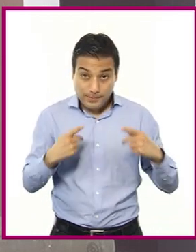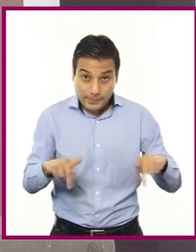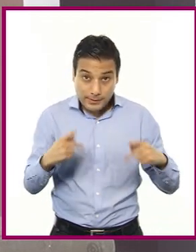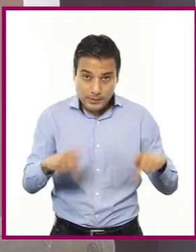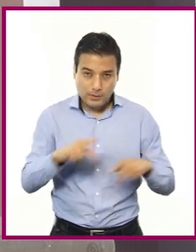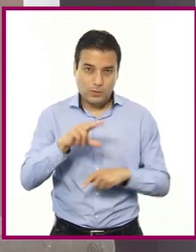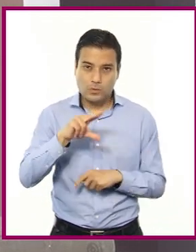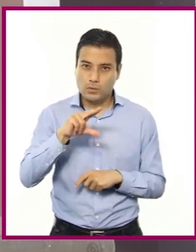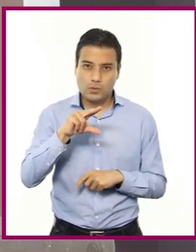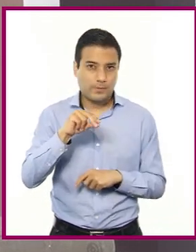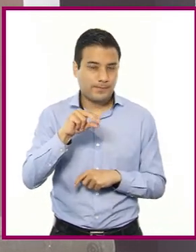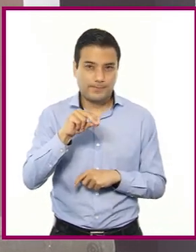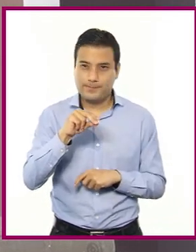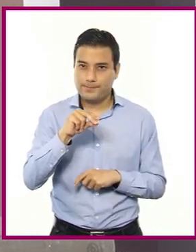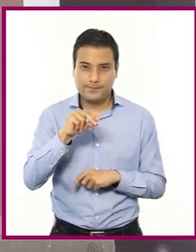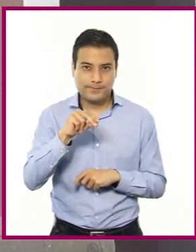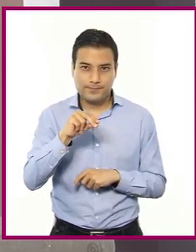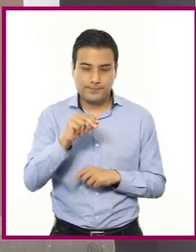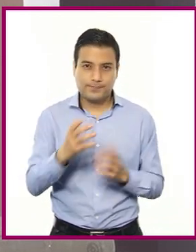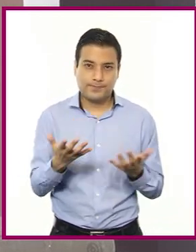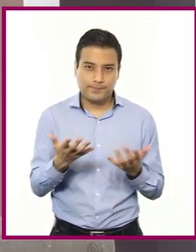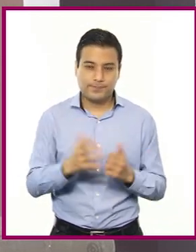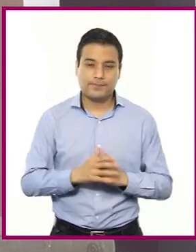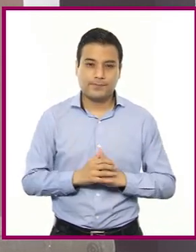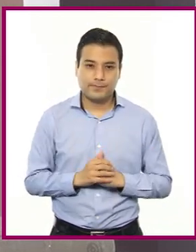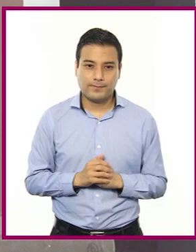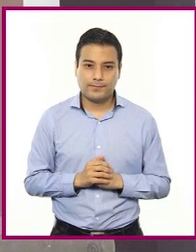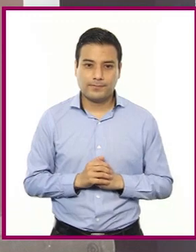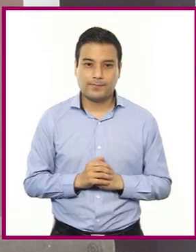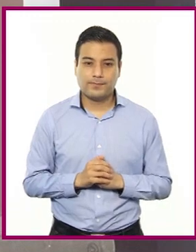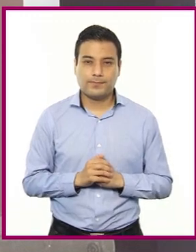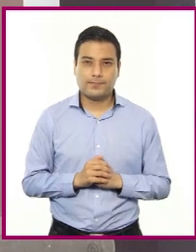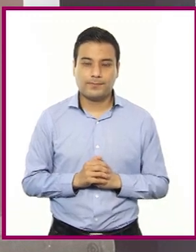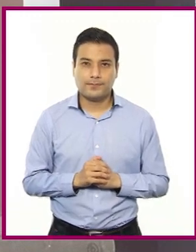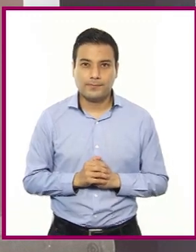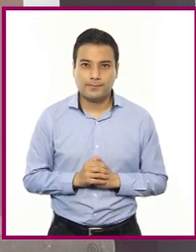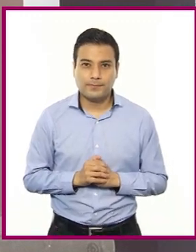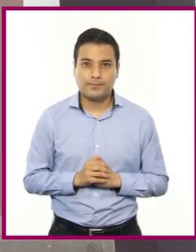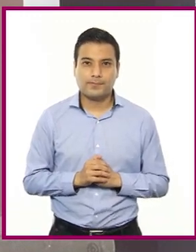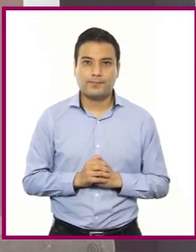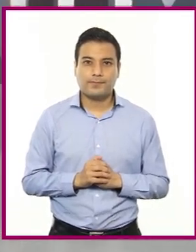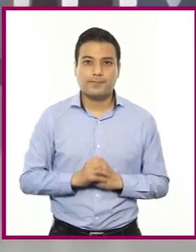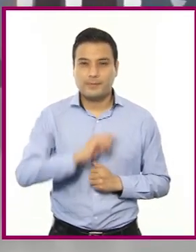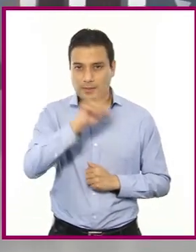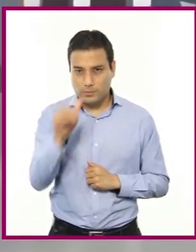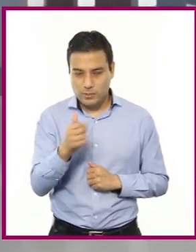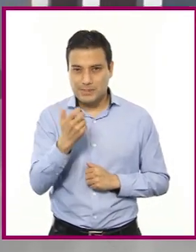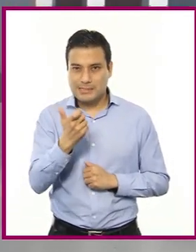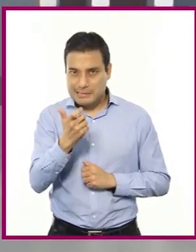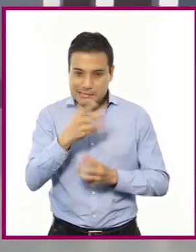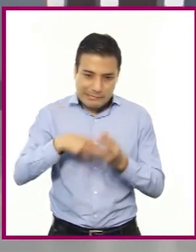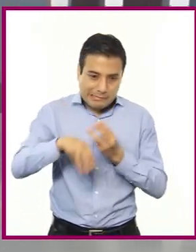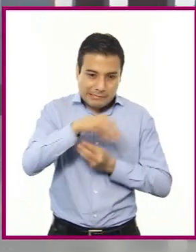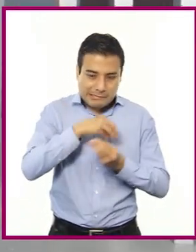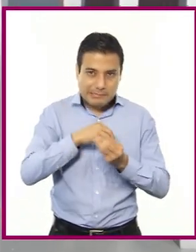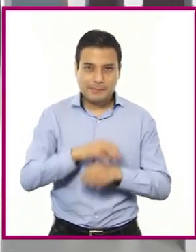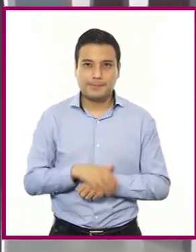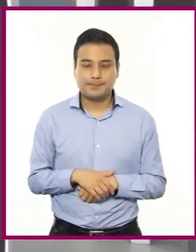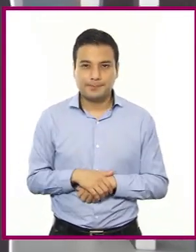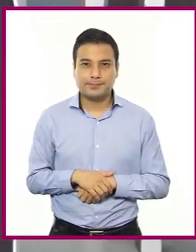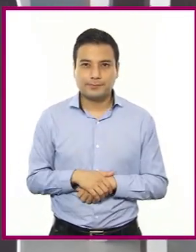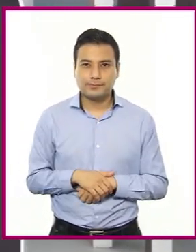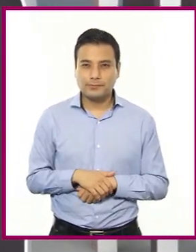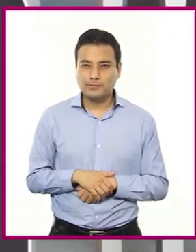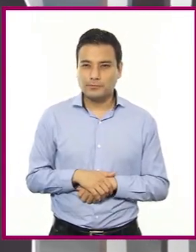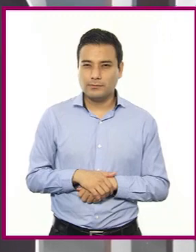supuesto sufría escasez, con el correspondiente acaparamiento y carestía. La política